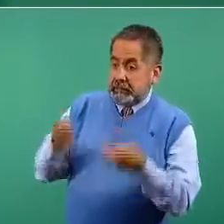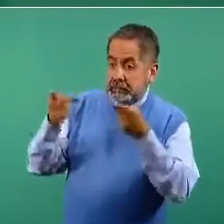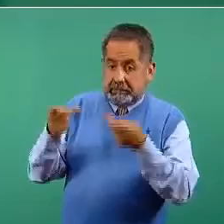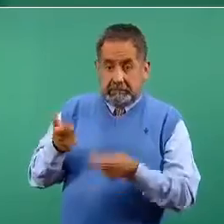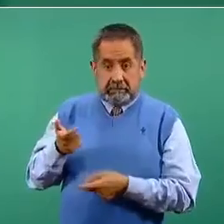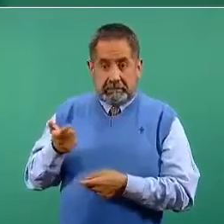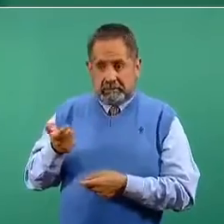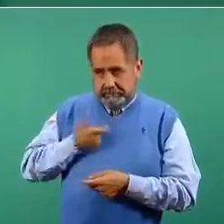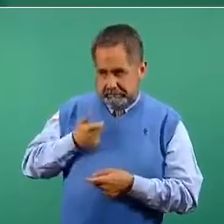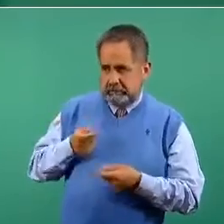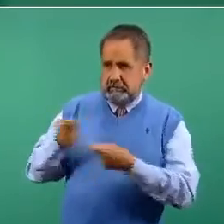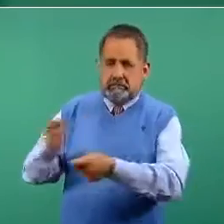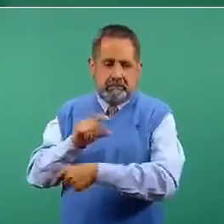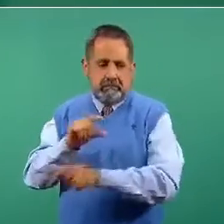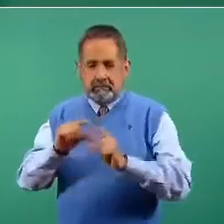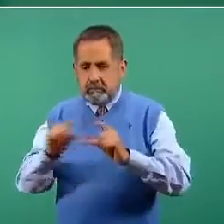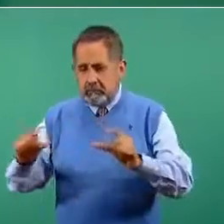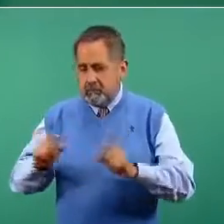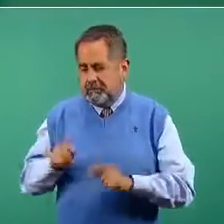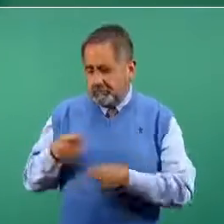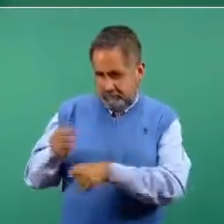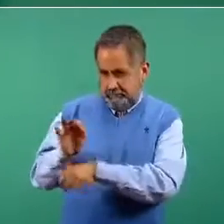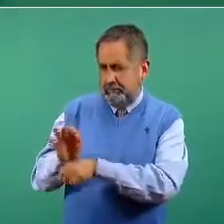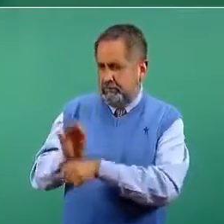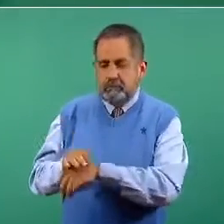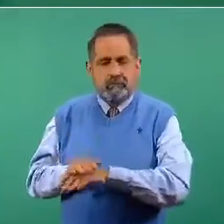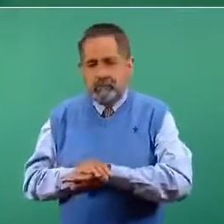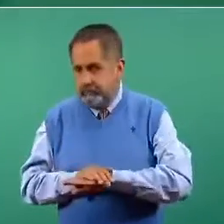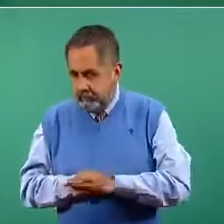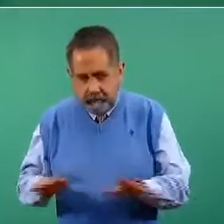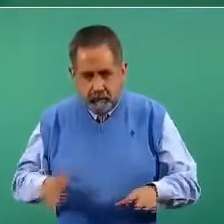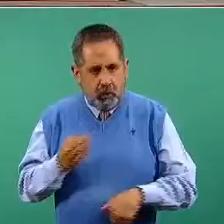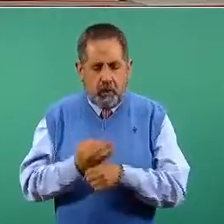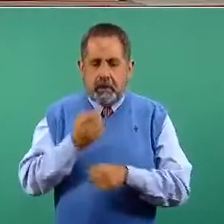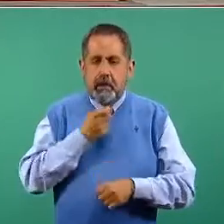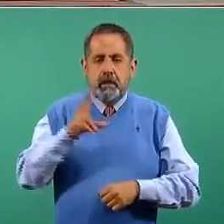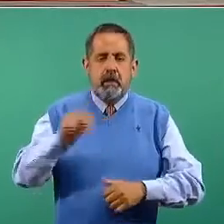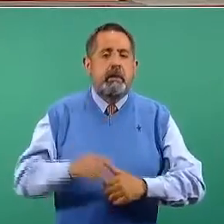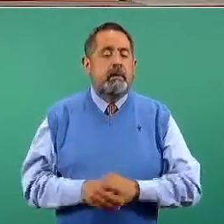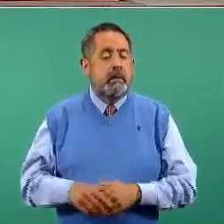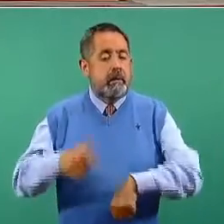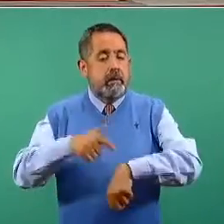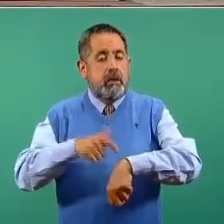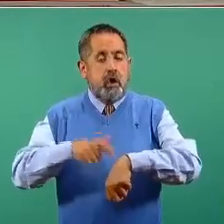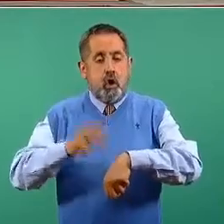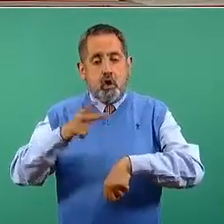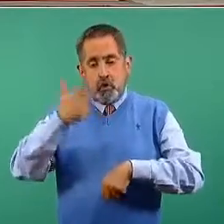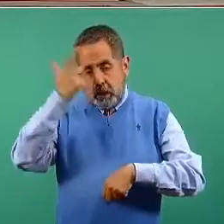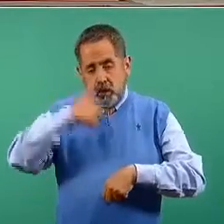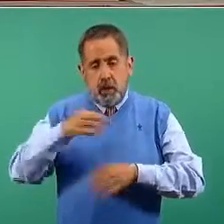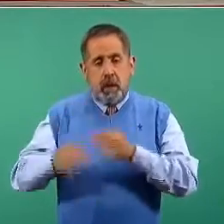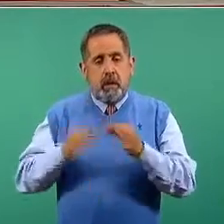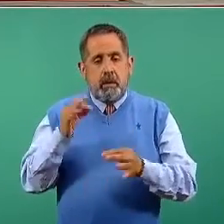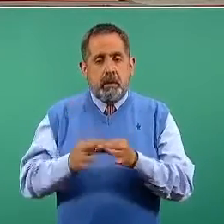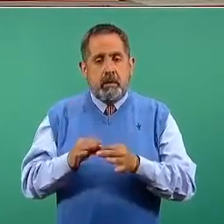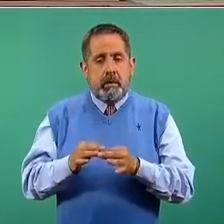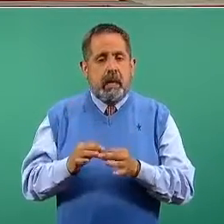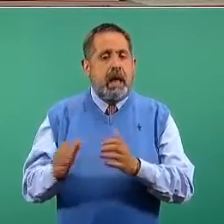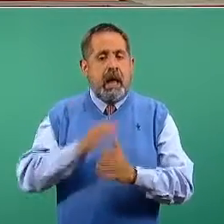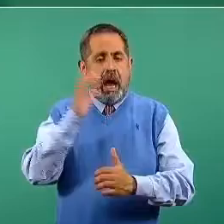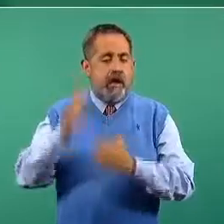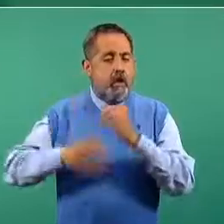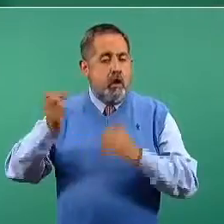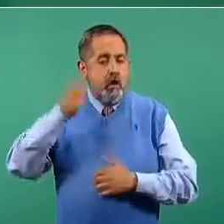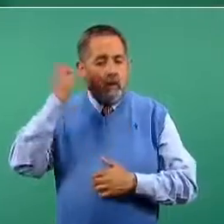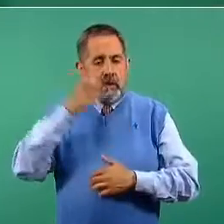vender vacunas o queriéndole vender favores, es muy importante en este momento. Son las 8 de la noche en punto, terminamos